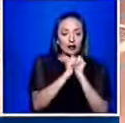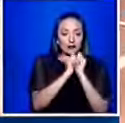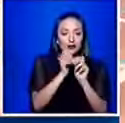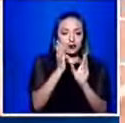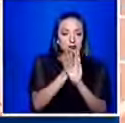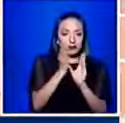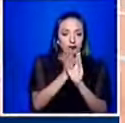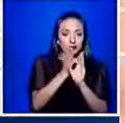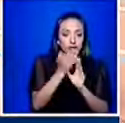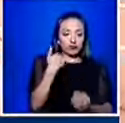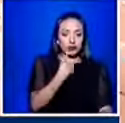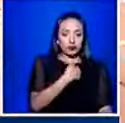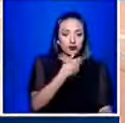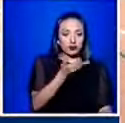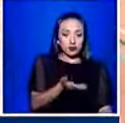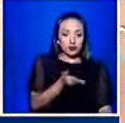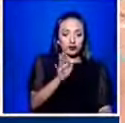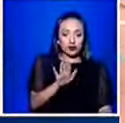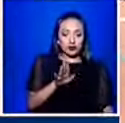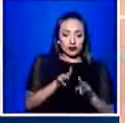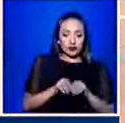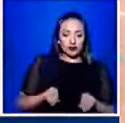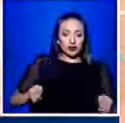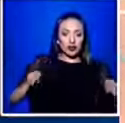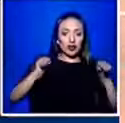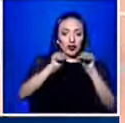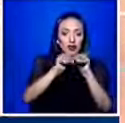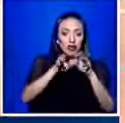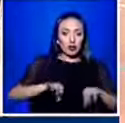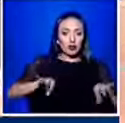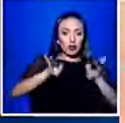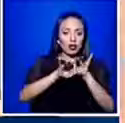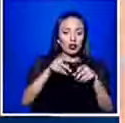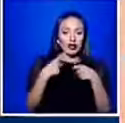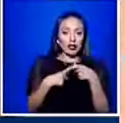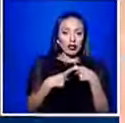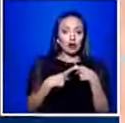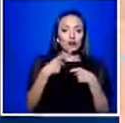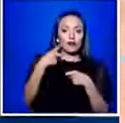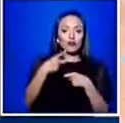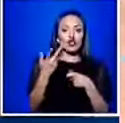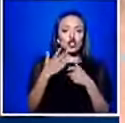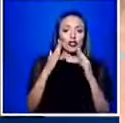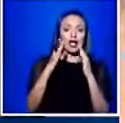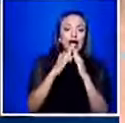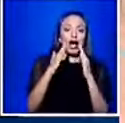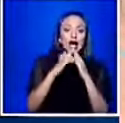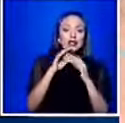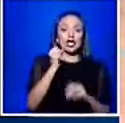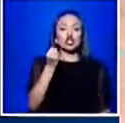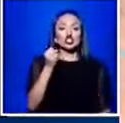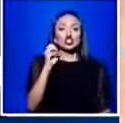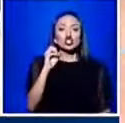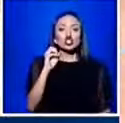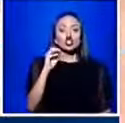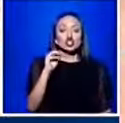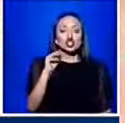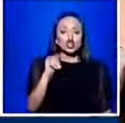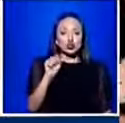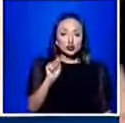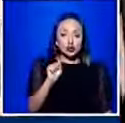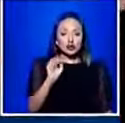que realizamos en el territorio, en sectores estratégicos de Quito, estamos hablando de las Casas Somos, El